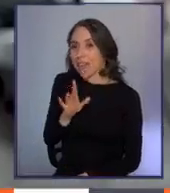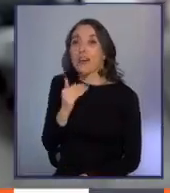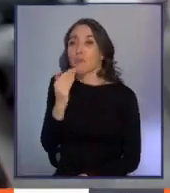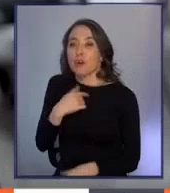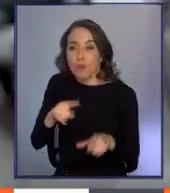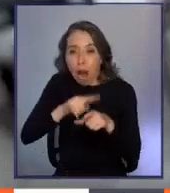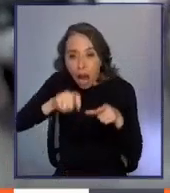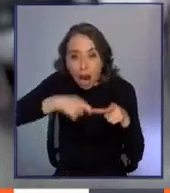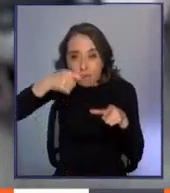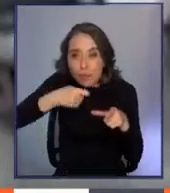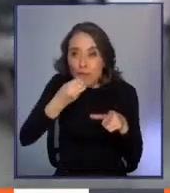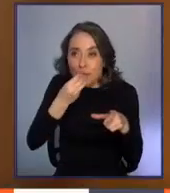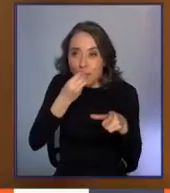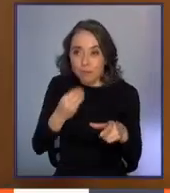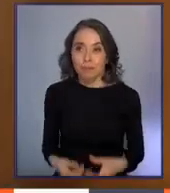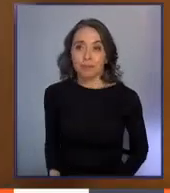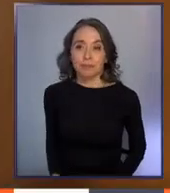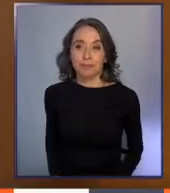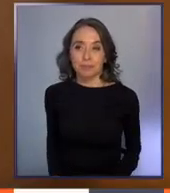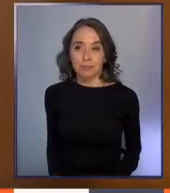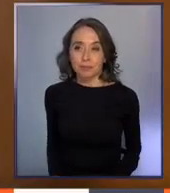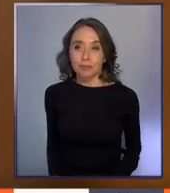comer.